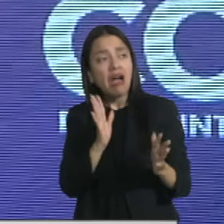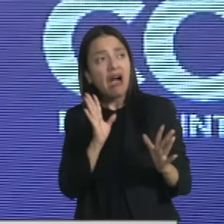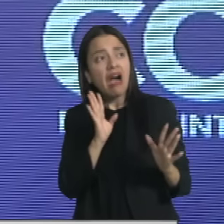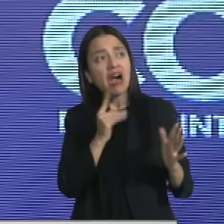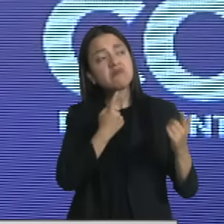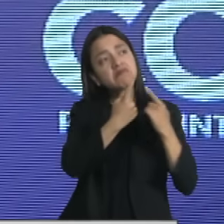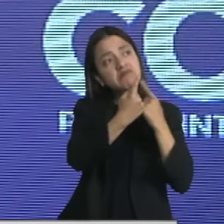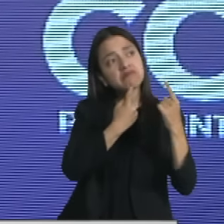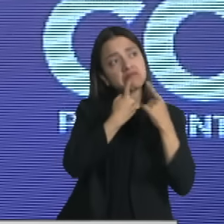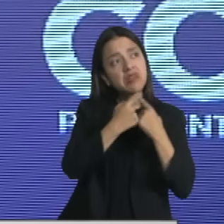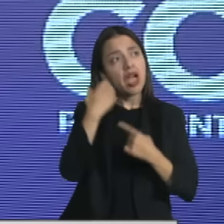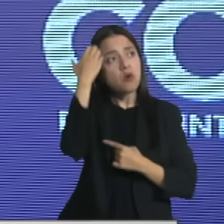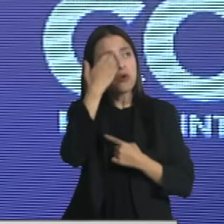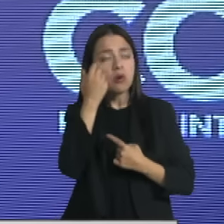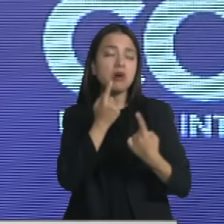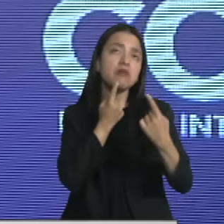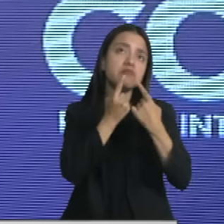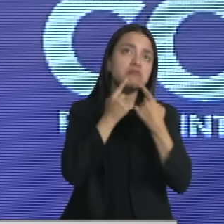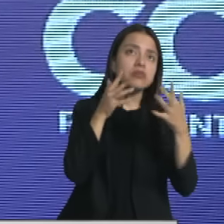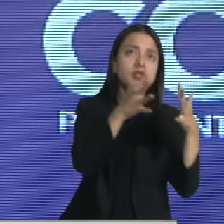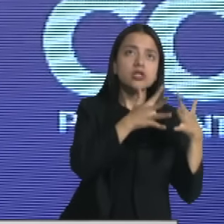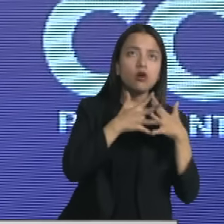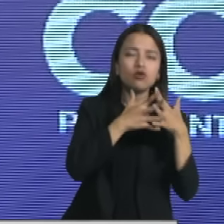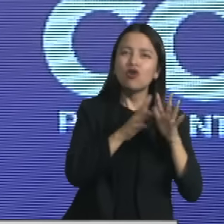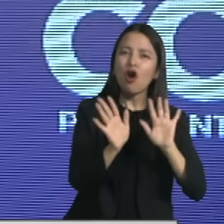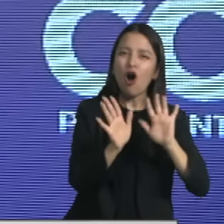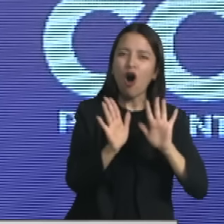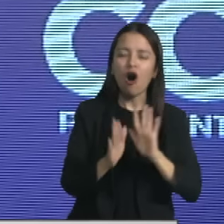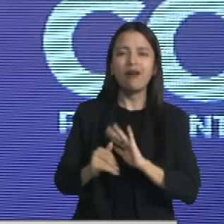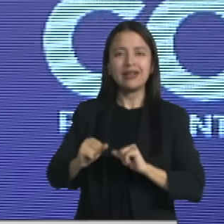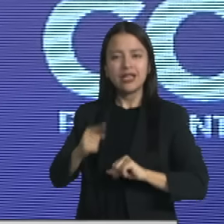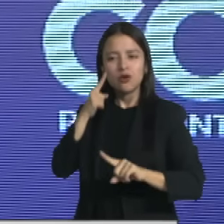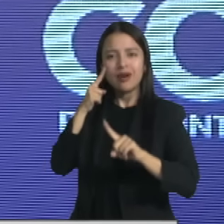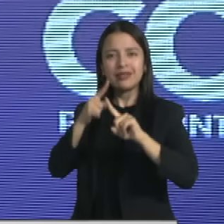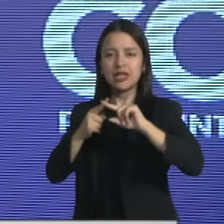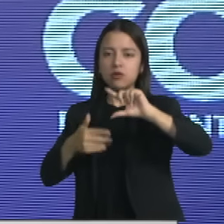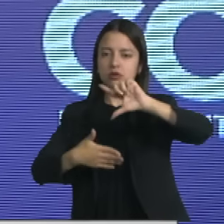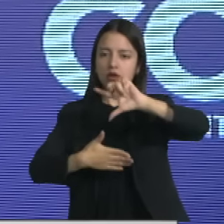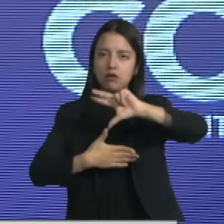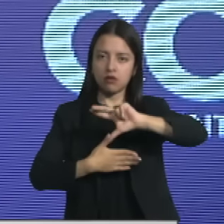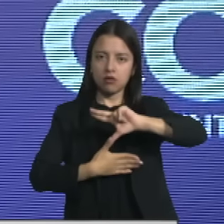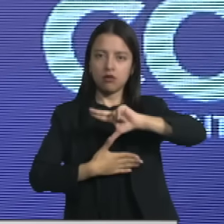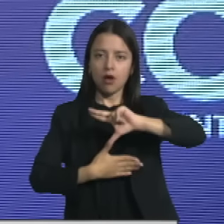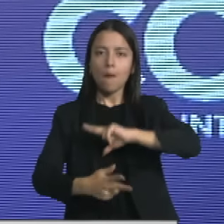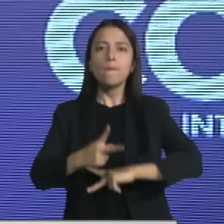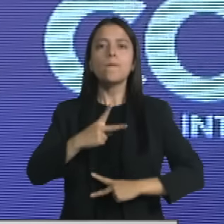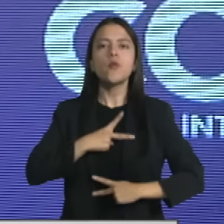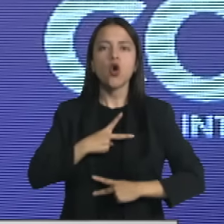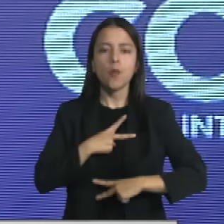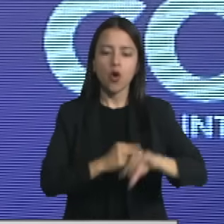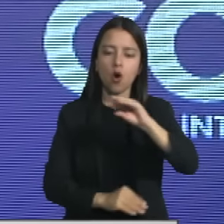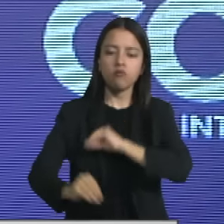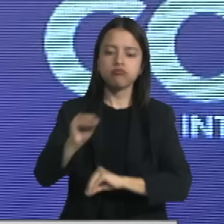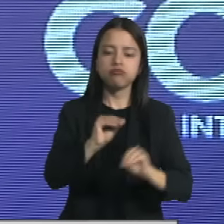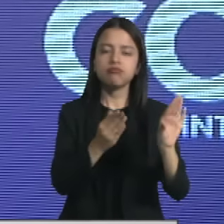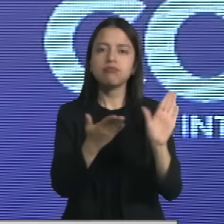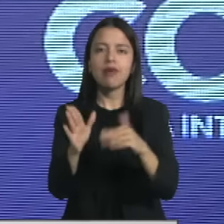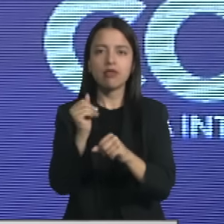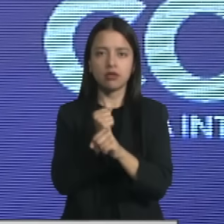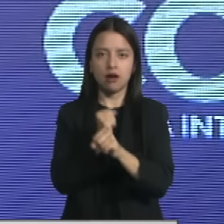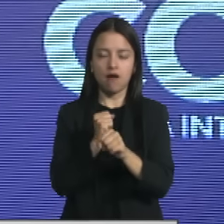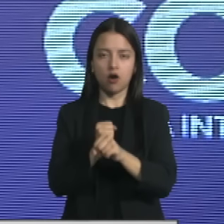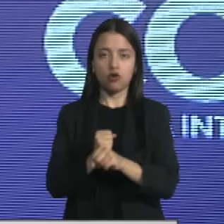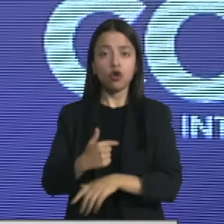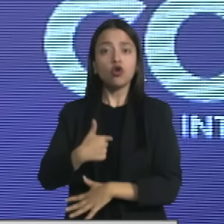Europa, sino para que América Latina tenga un propio camino frente al tema de la inteligencia artificial. Yo me declaro